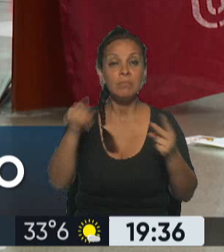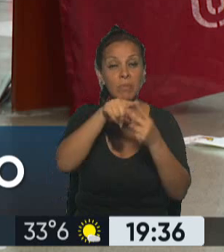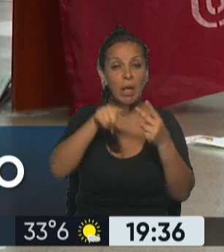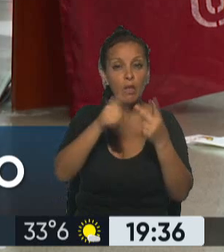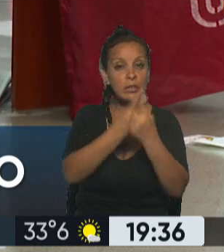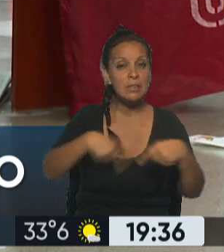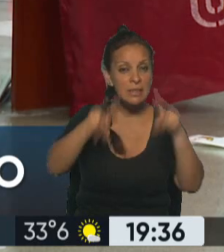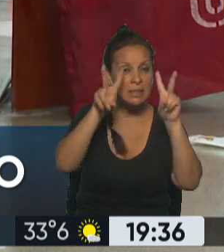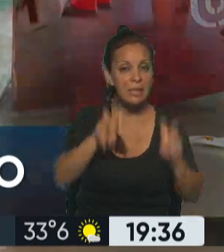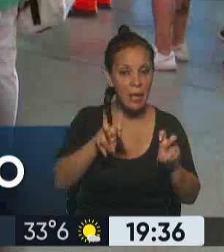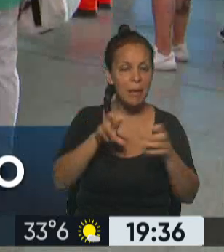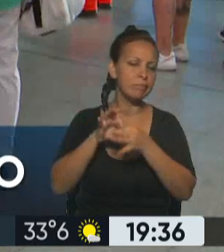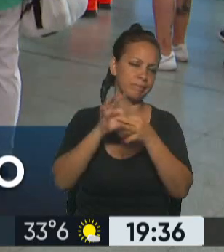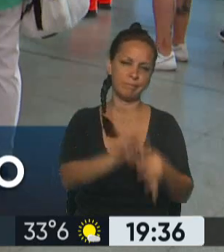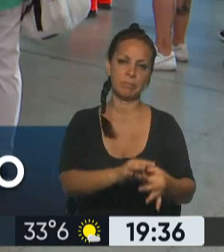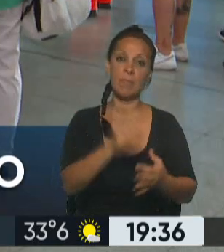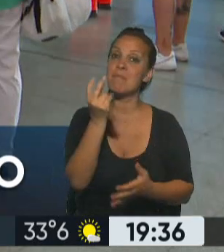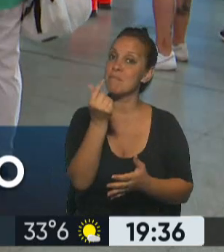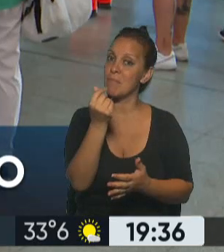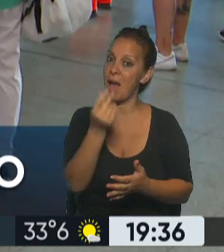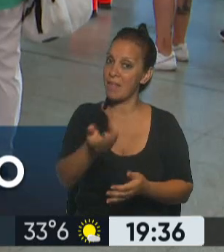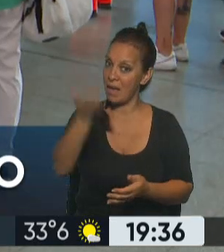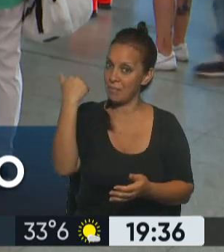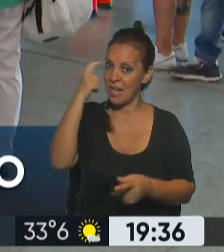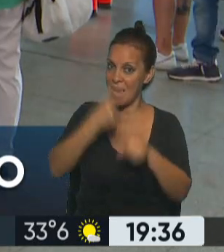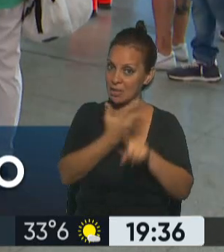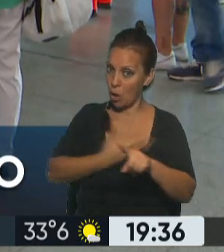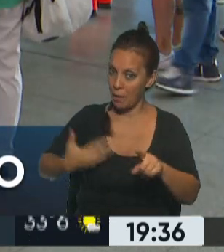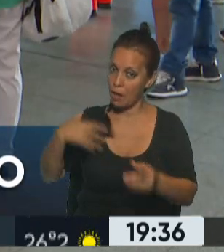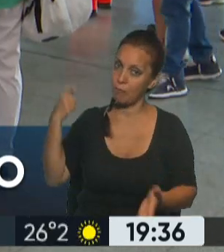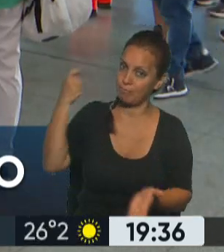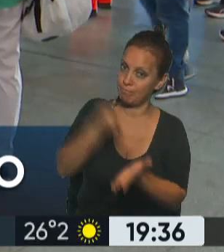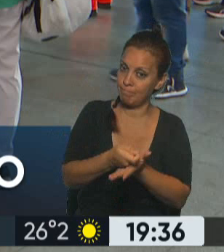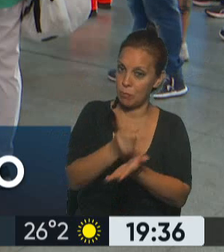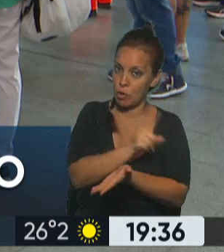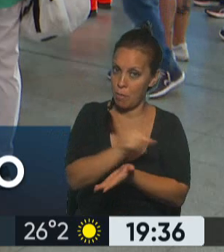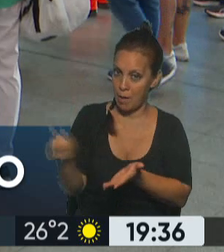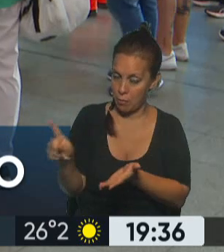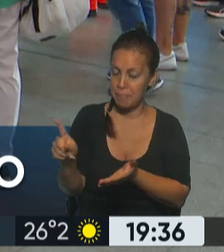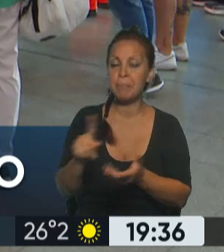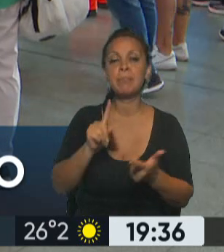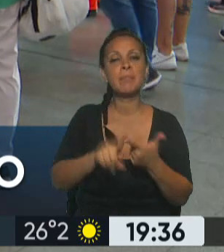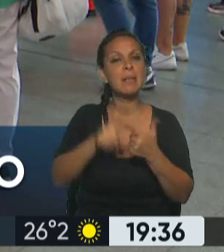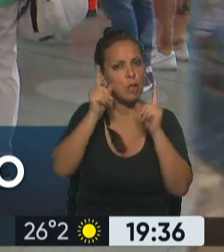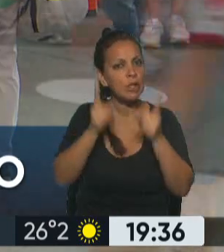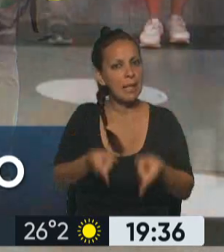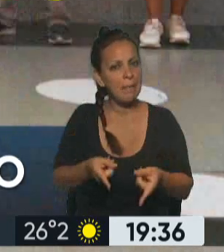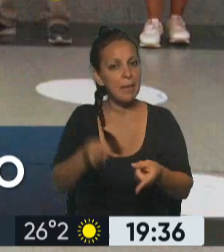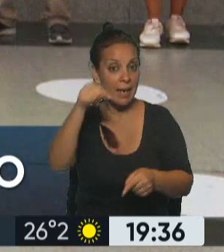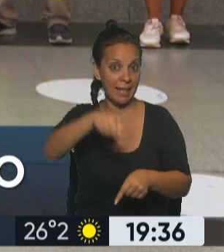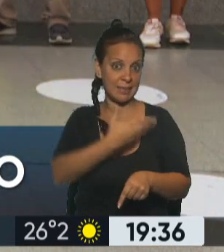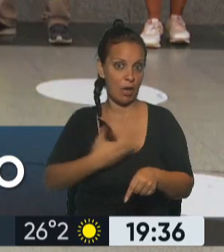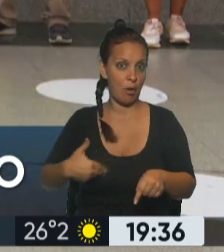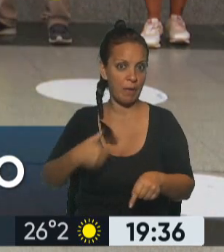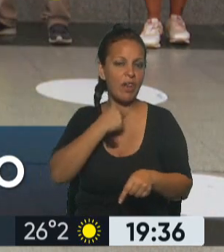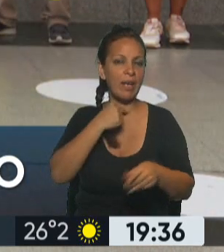lado, con la plata que no pagó la gestión anterior, la correspondiente al gobierno anterior, pero lo otro es con la intención de este gobierno de achicar